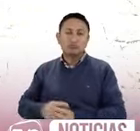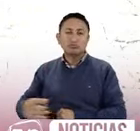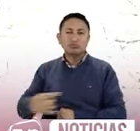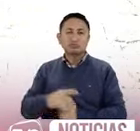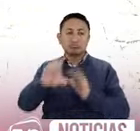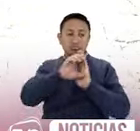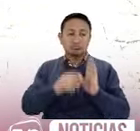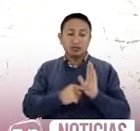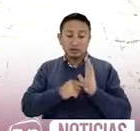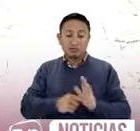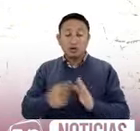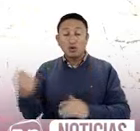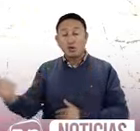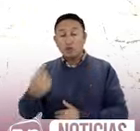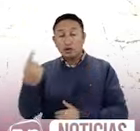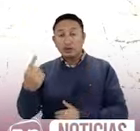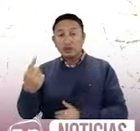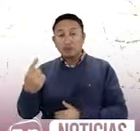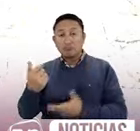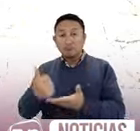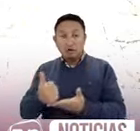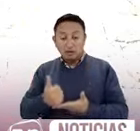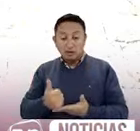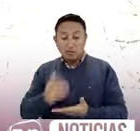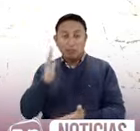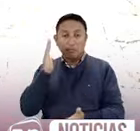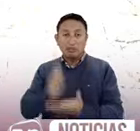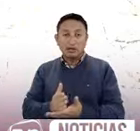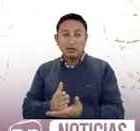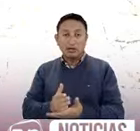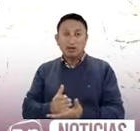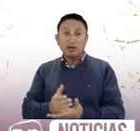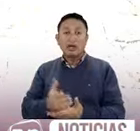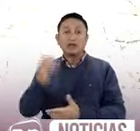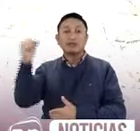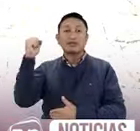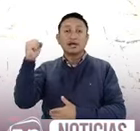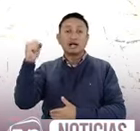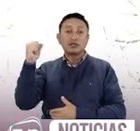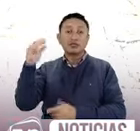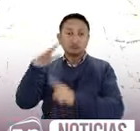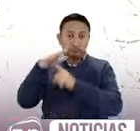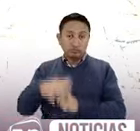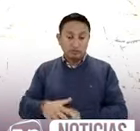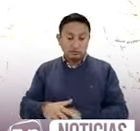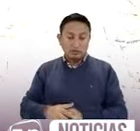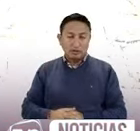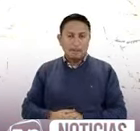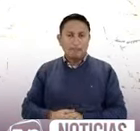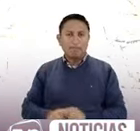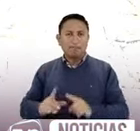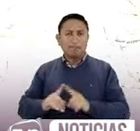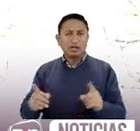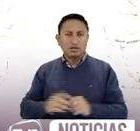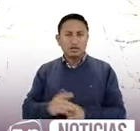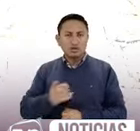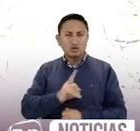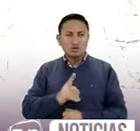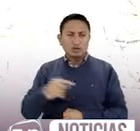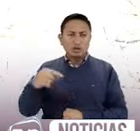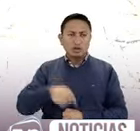solamente sirve para evitar o Cesar violaciones de derechos constitucionales pero no sirve para e Buscar